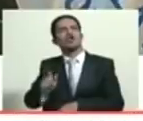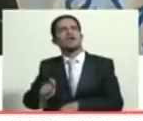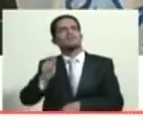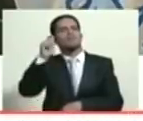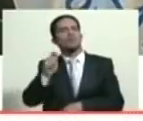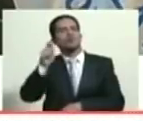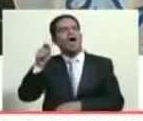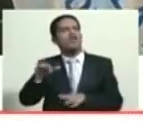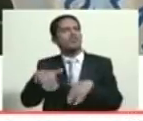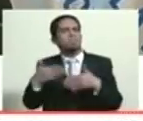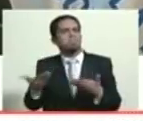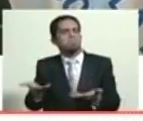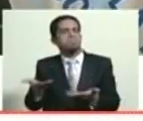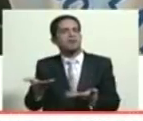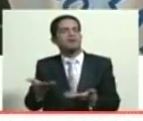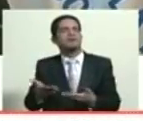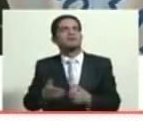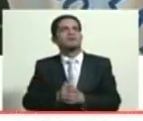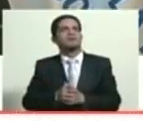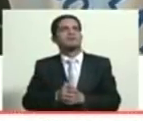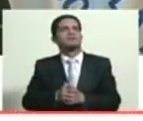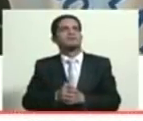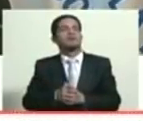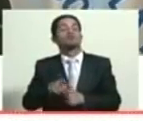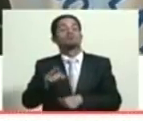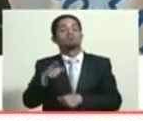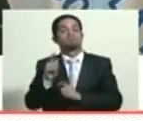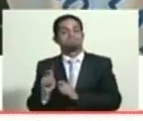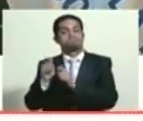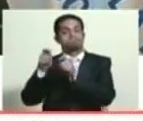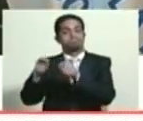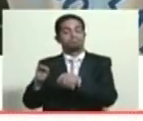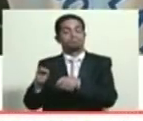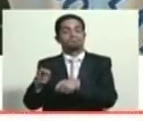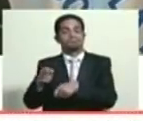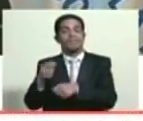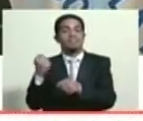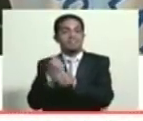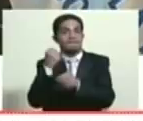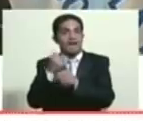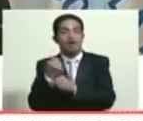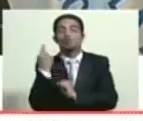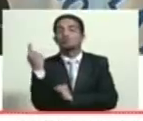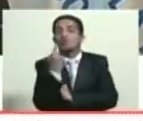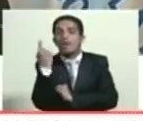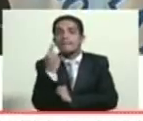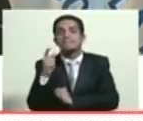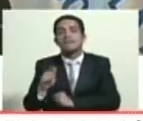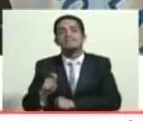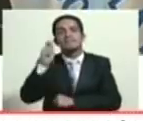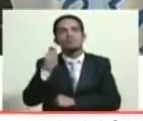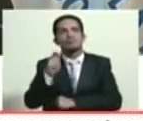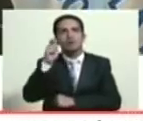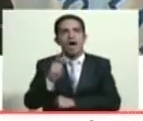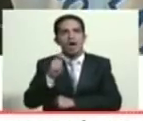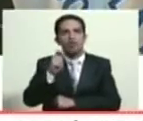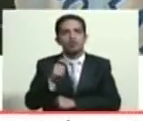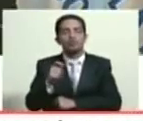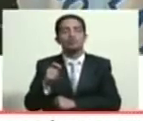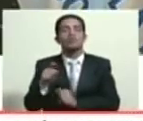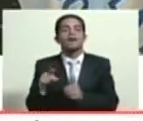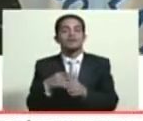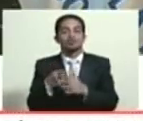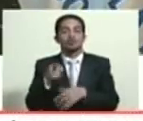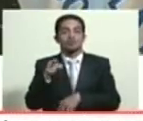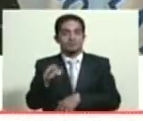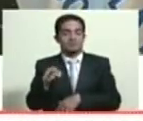diputadas ejercer sus funciones a dedicación exclusiva y en consecuencia